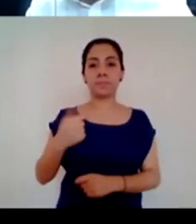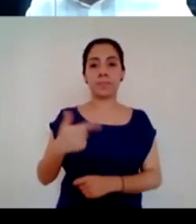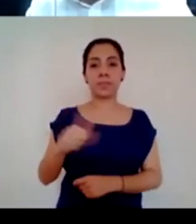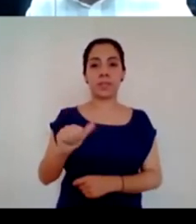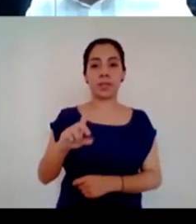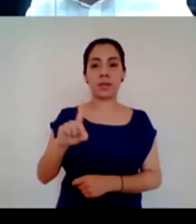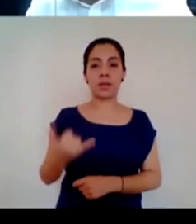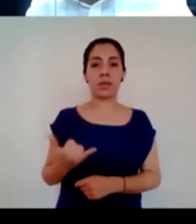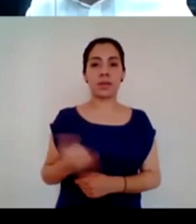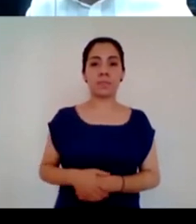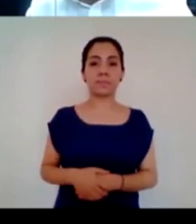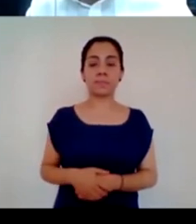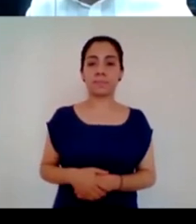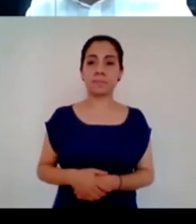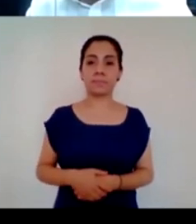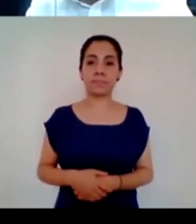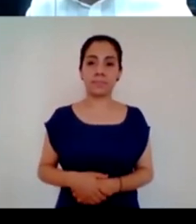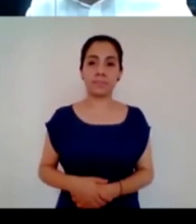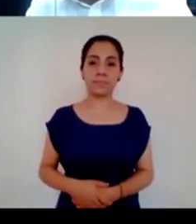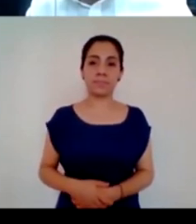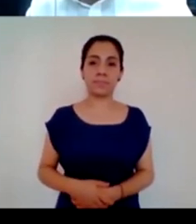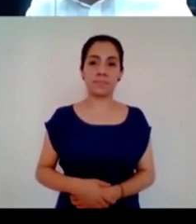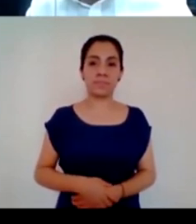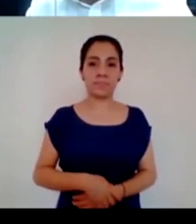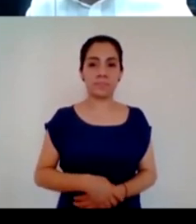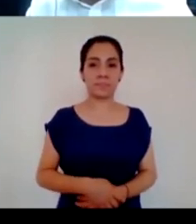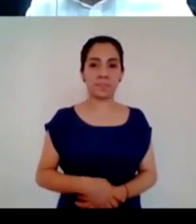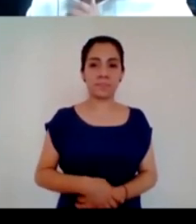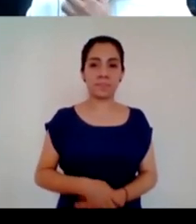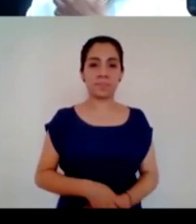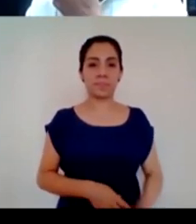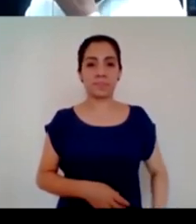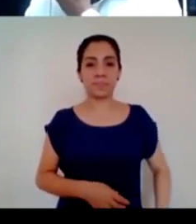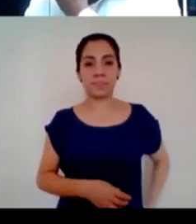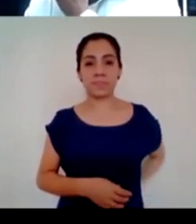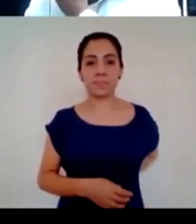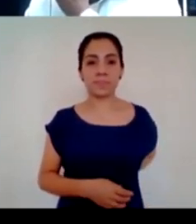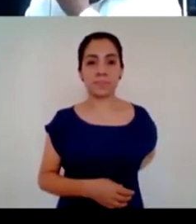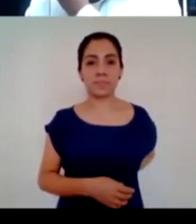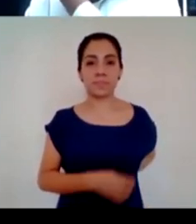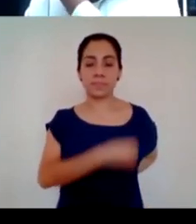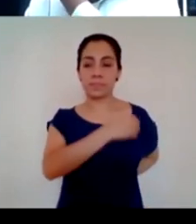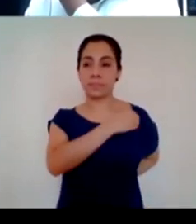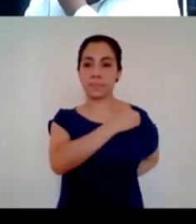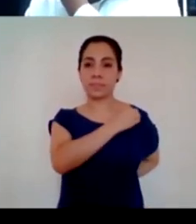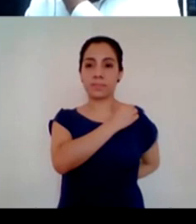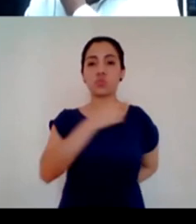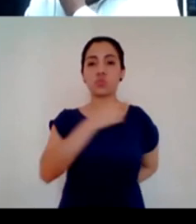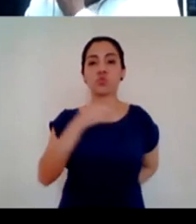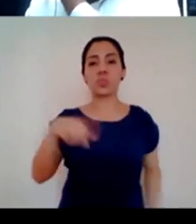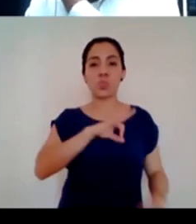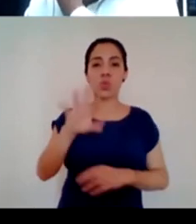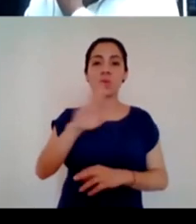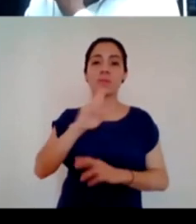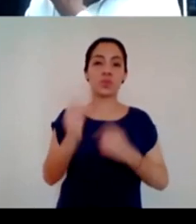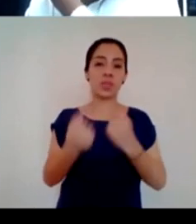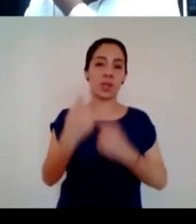pues le toca responder todavía las preguntas no respondidas y formular las preguntas no